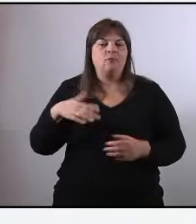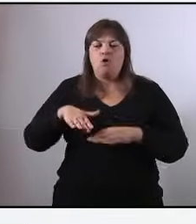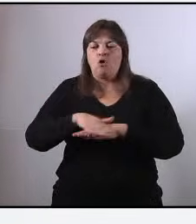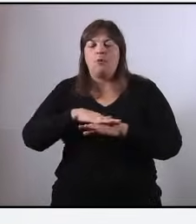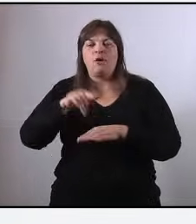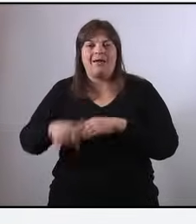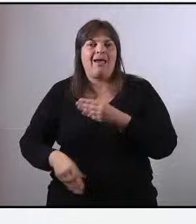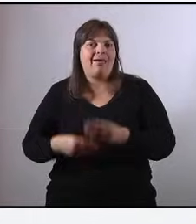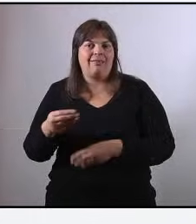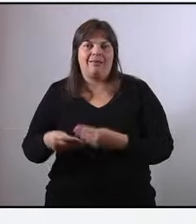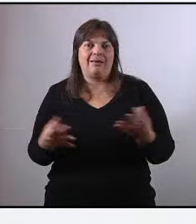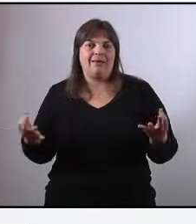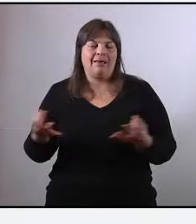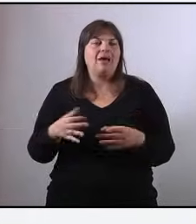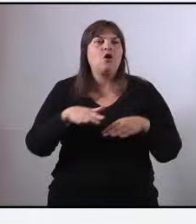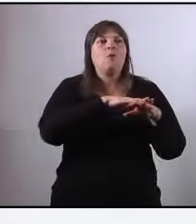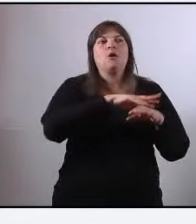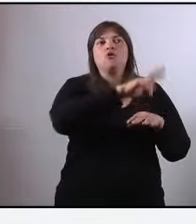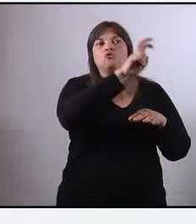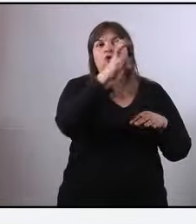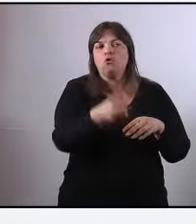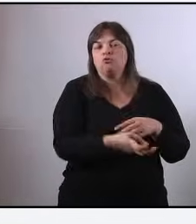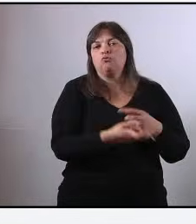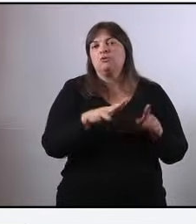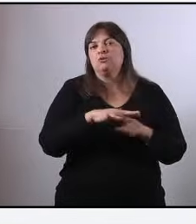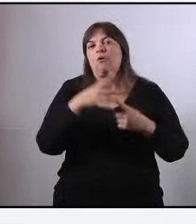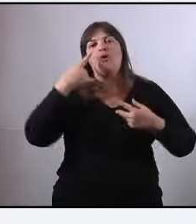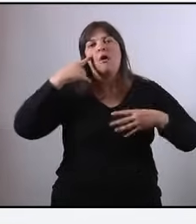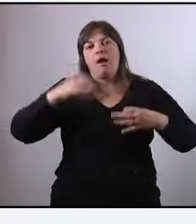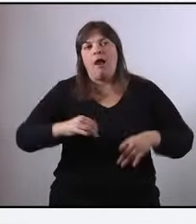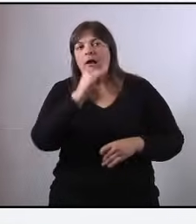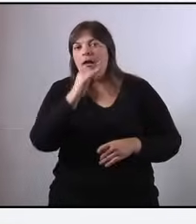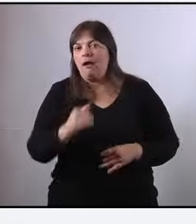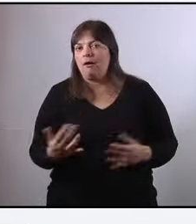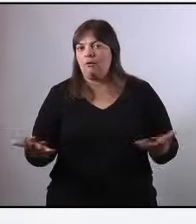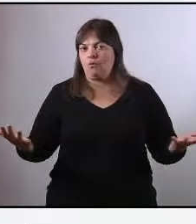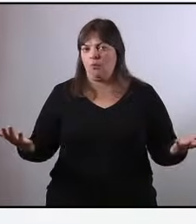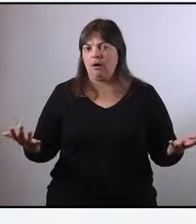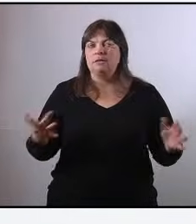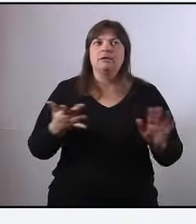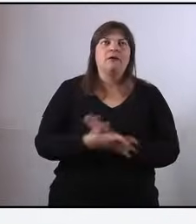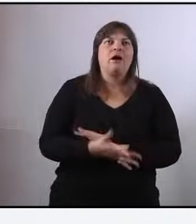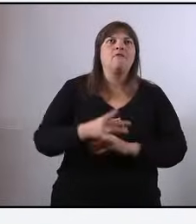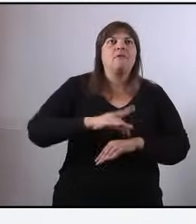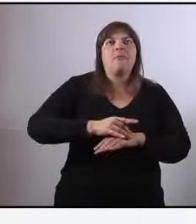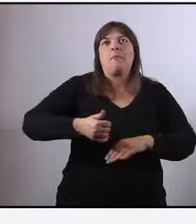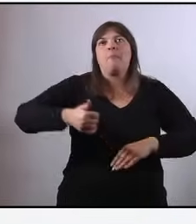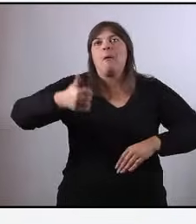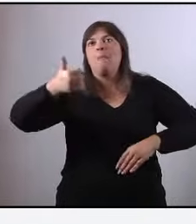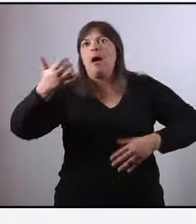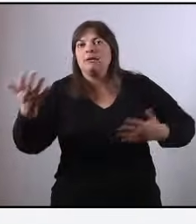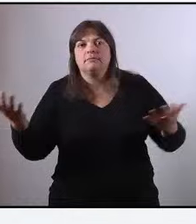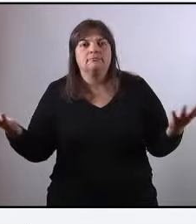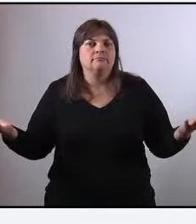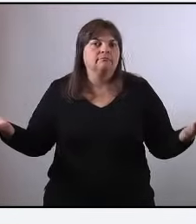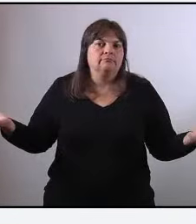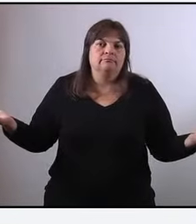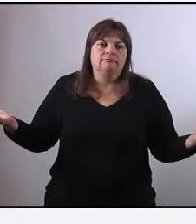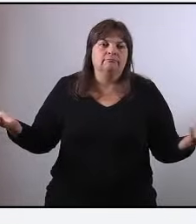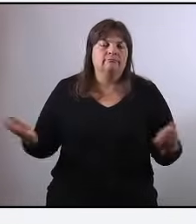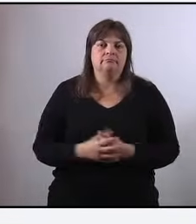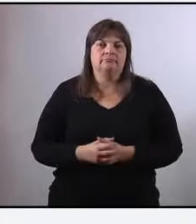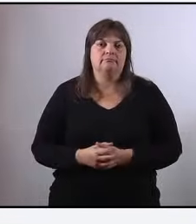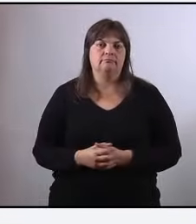Gobierno, desde otros gobiernos y de la situación real. Eso de que cada vez hay más enfermedades animales, creo que